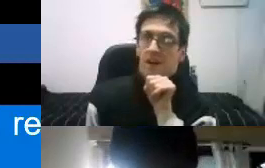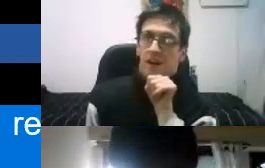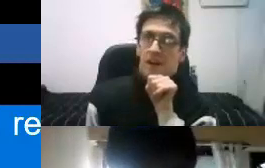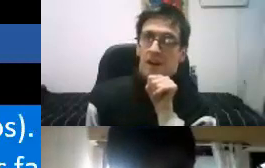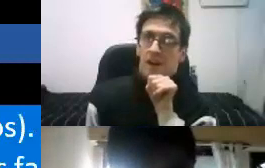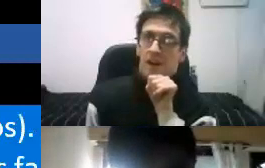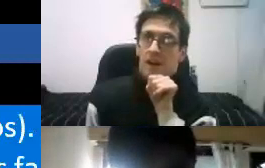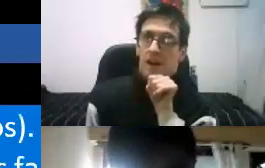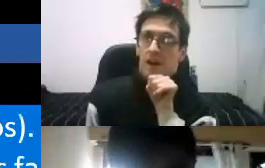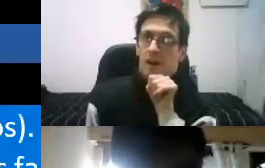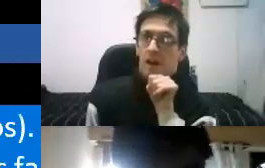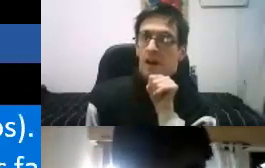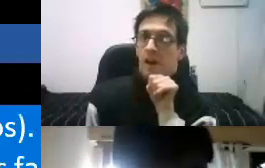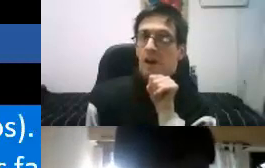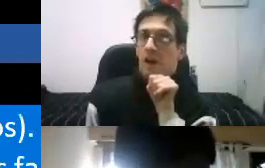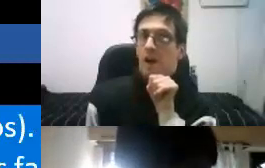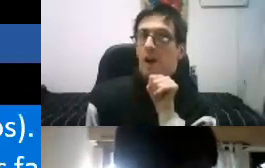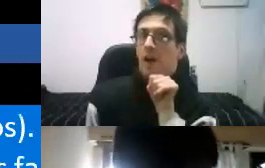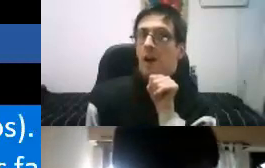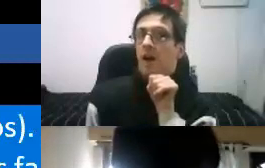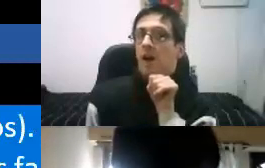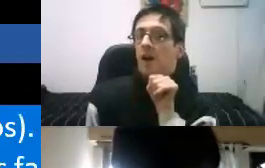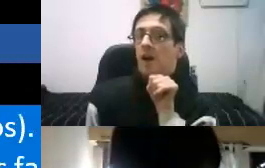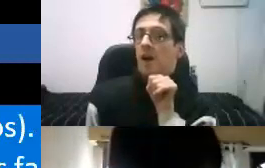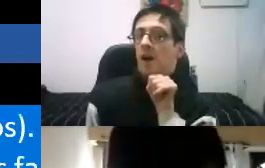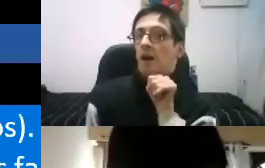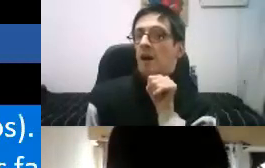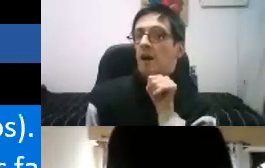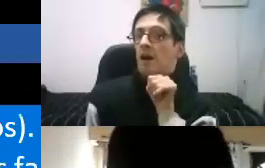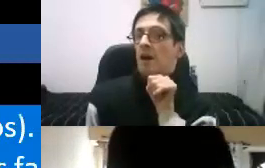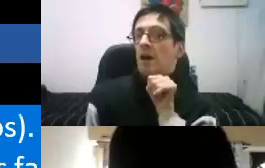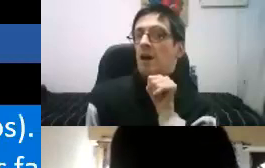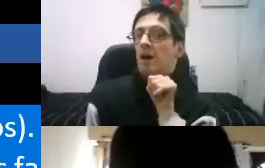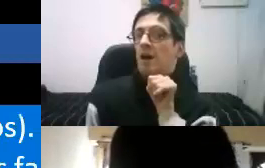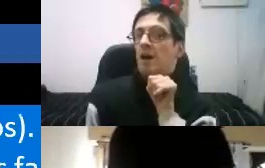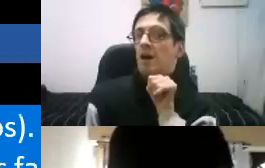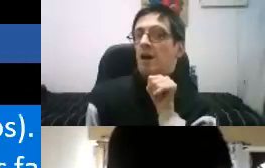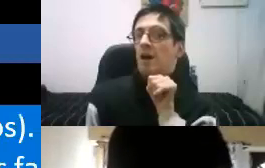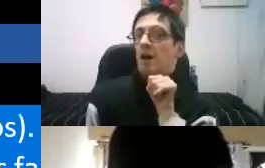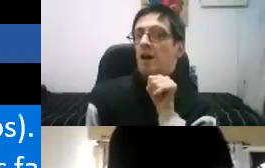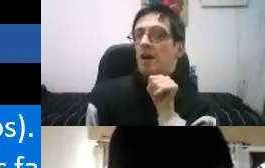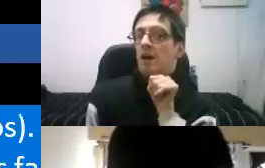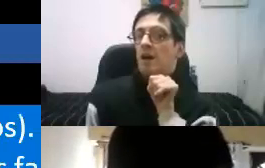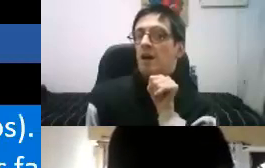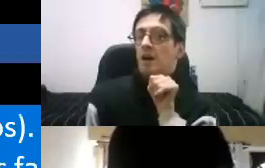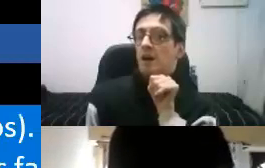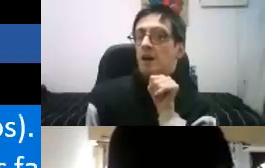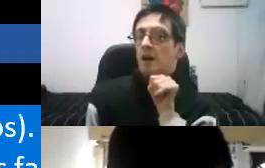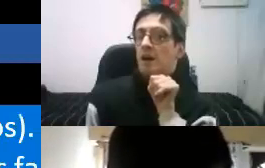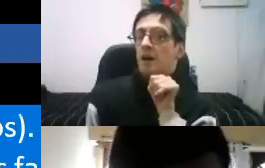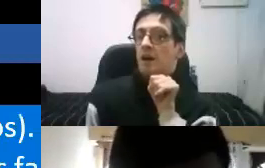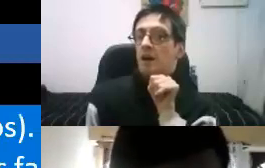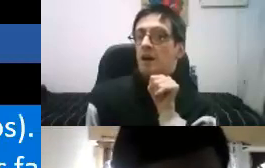estos elementos decimos como primera idea que el examen de razonabilidad es todo aquello que nuestra sana facultad